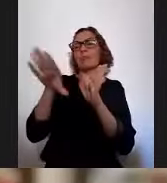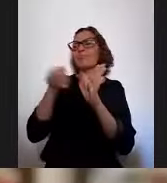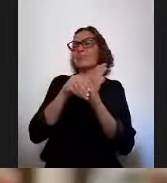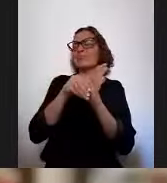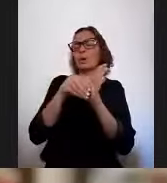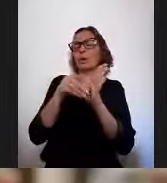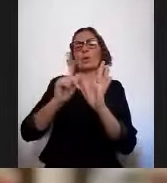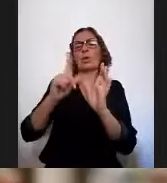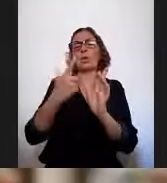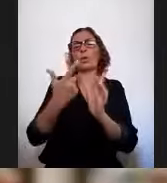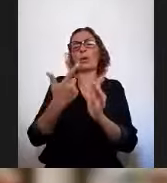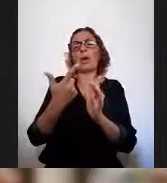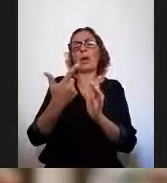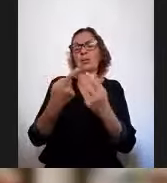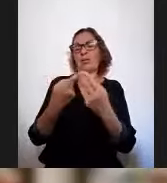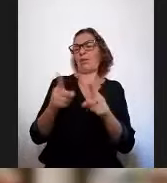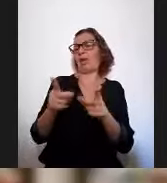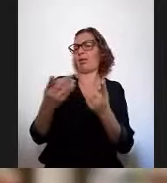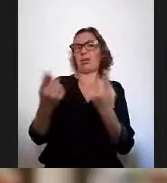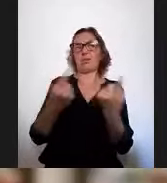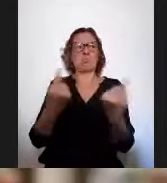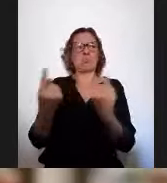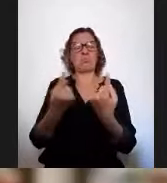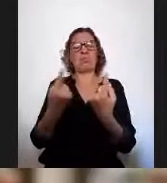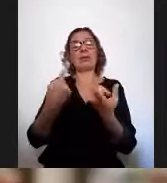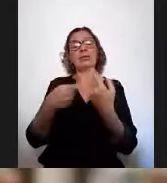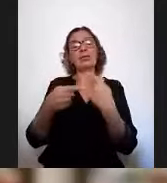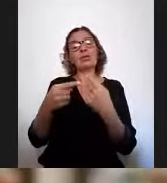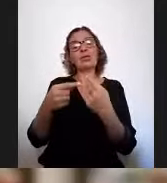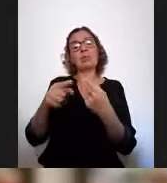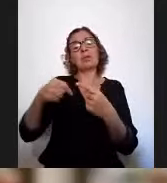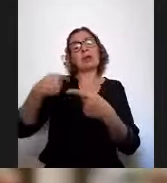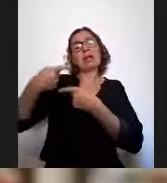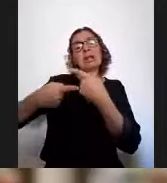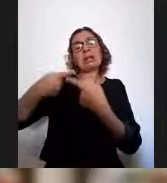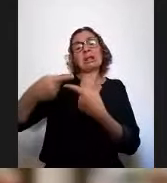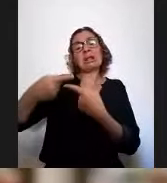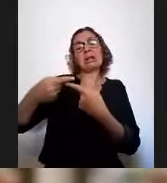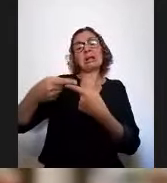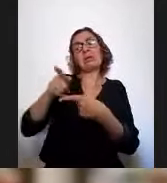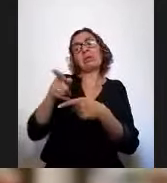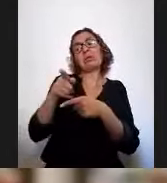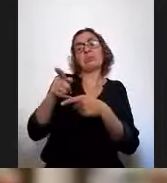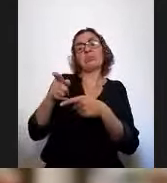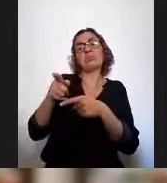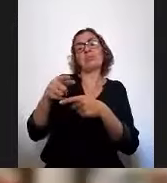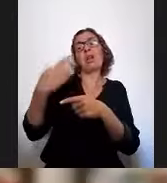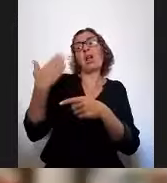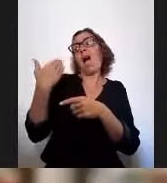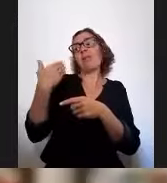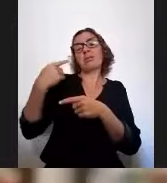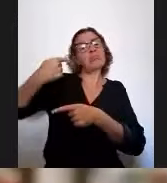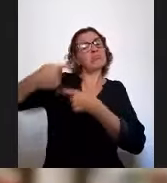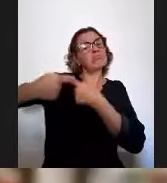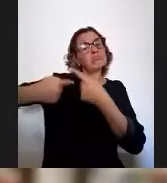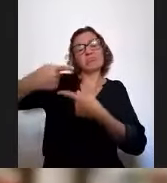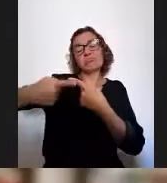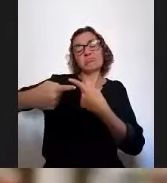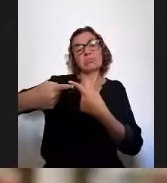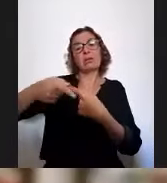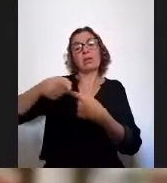tenemos ese diferencial y por ende van a seguir usando el producto que venían utilizando hasta